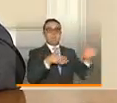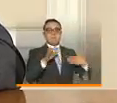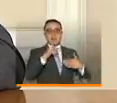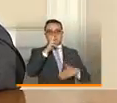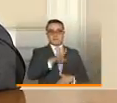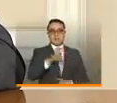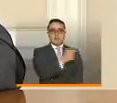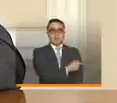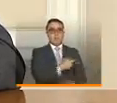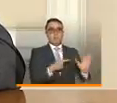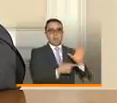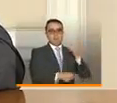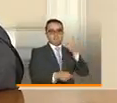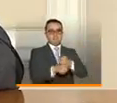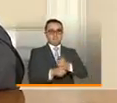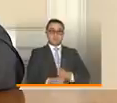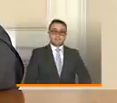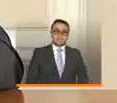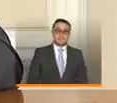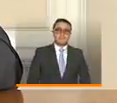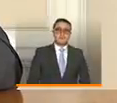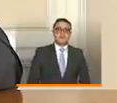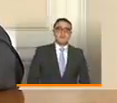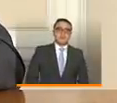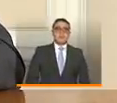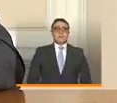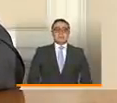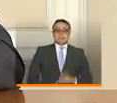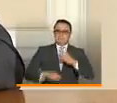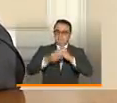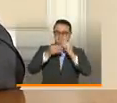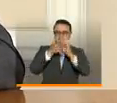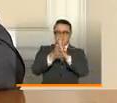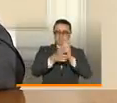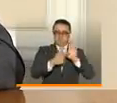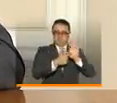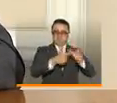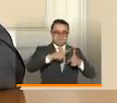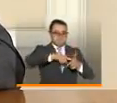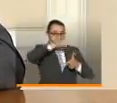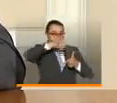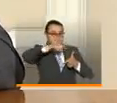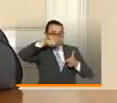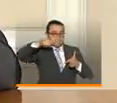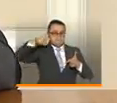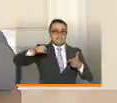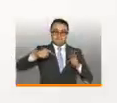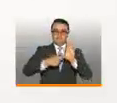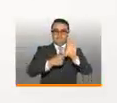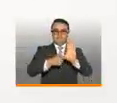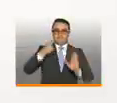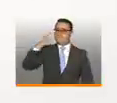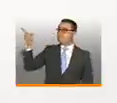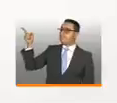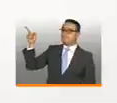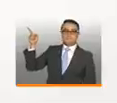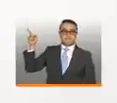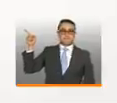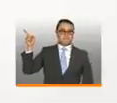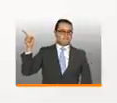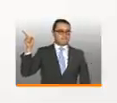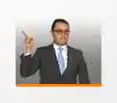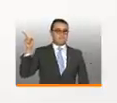planteado. Entonces, adicionalmente yo tengo unas gráficas donde quisiera mostrar cuáles son en